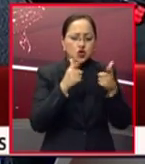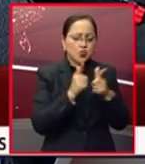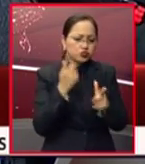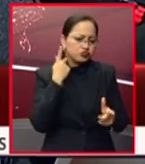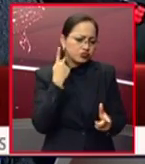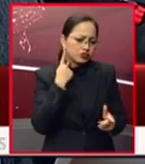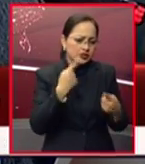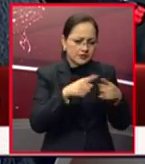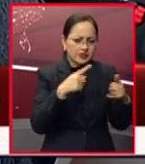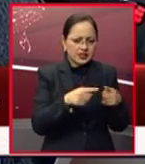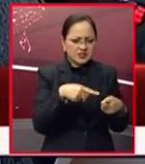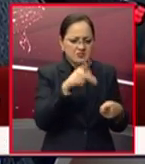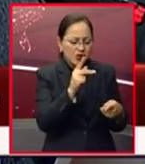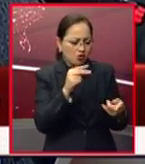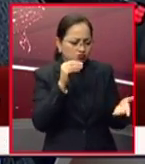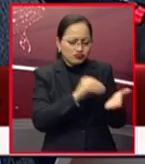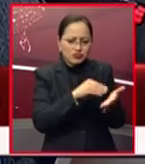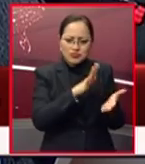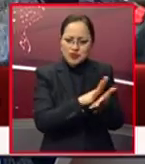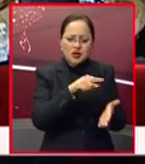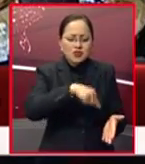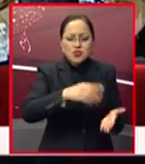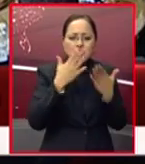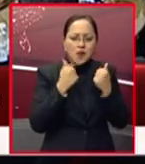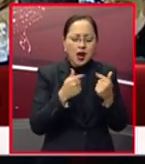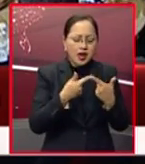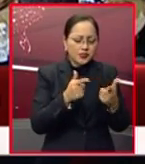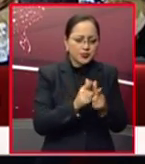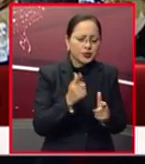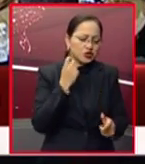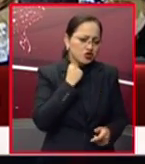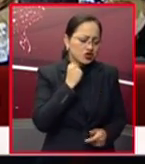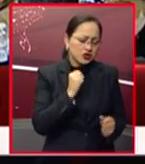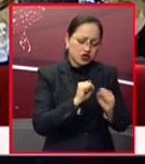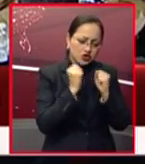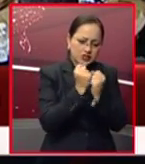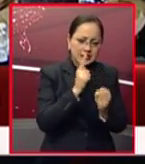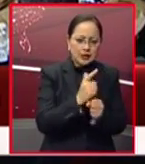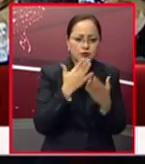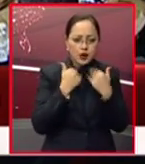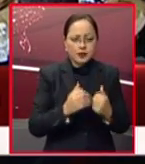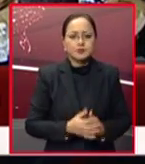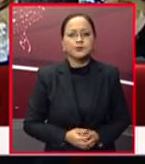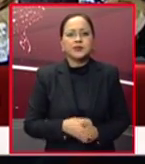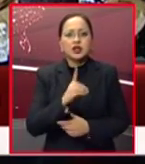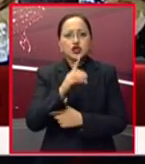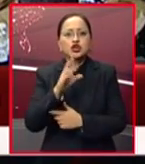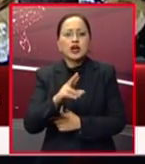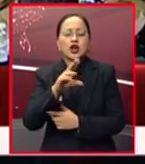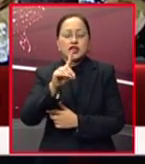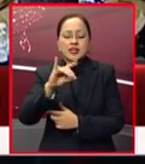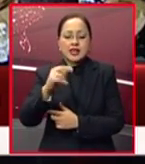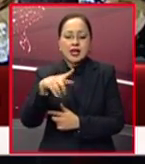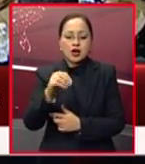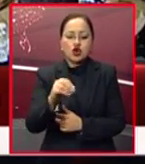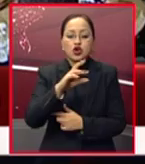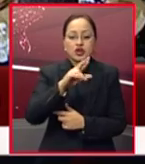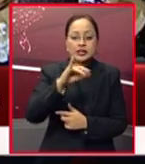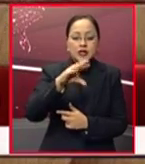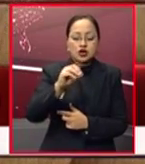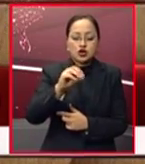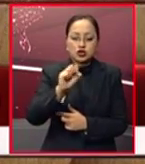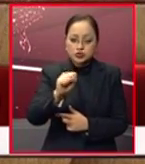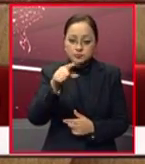incompleta, ya no hay Estado social. El doctor Diego Valadez Ríos habló del trabajo hecho por el Instituto de Investigaciones